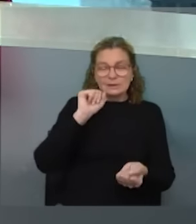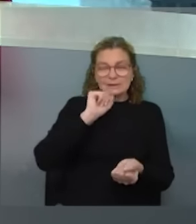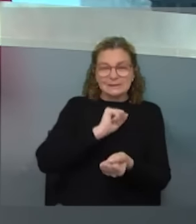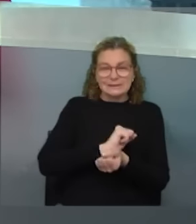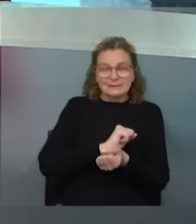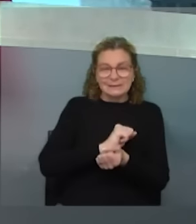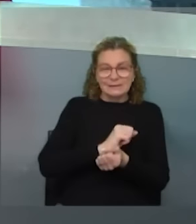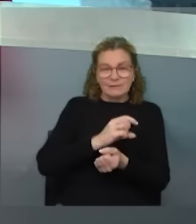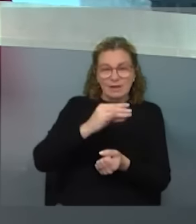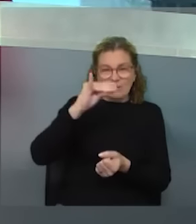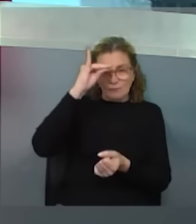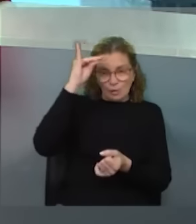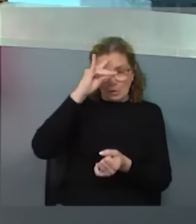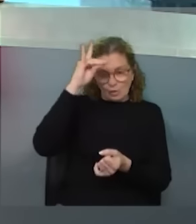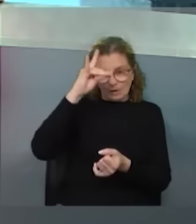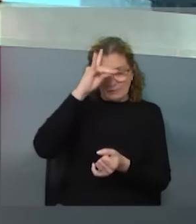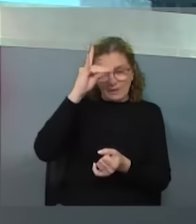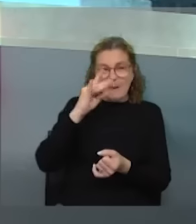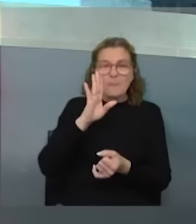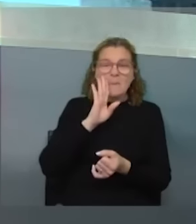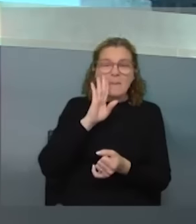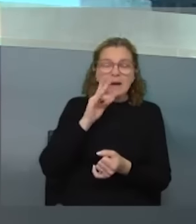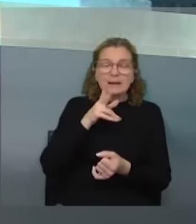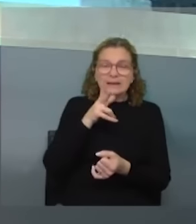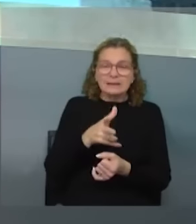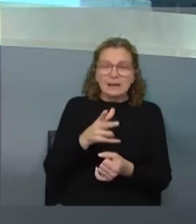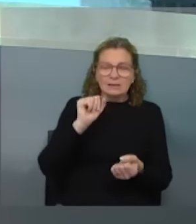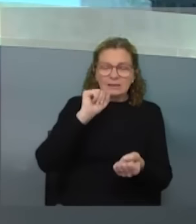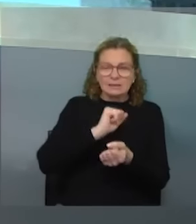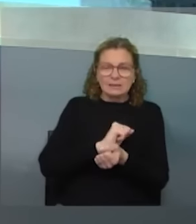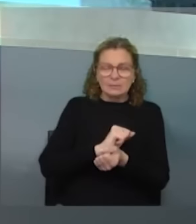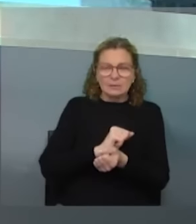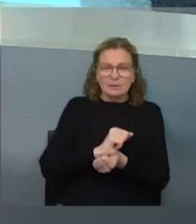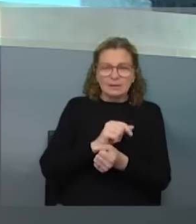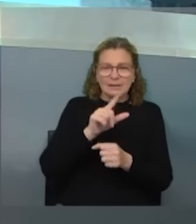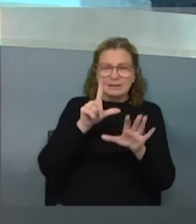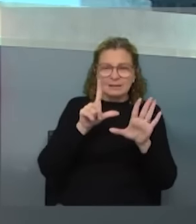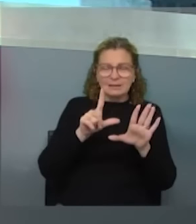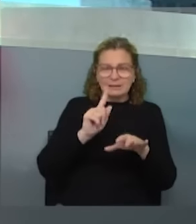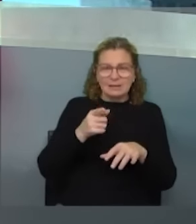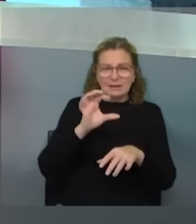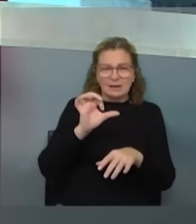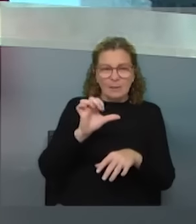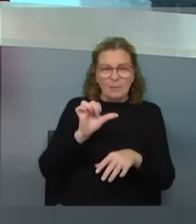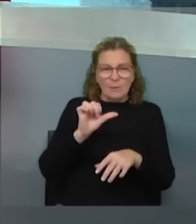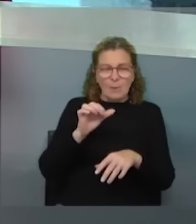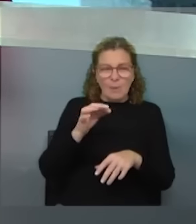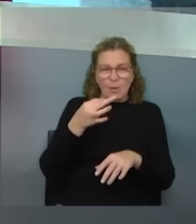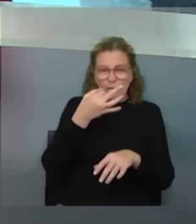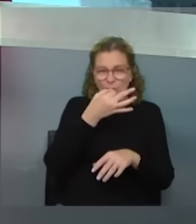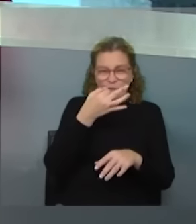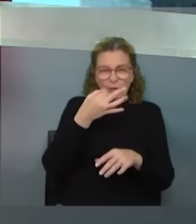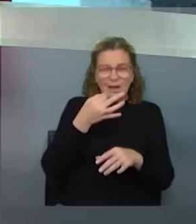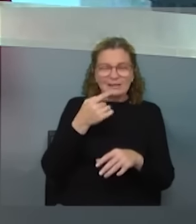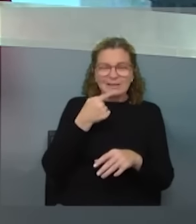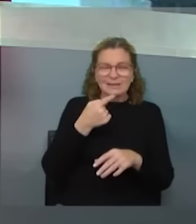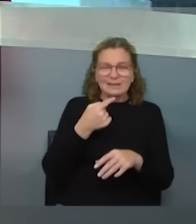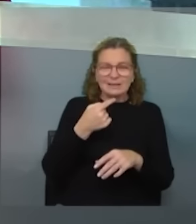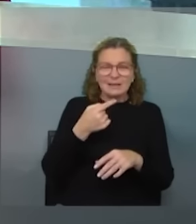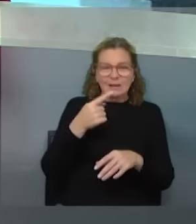en Bolivia eran madre e hija y fueron detenidas en Bolivia por portar 7 gr de marihuana están presas e imputadas por supuesto